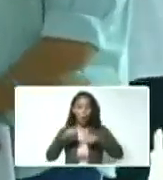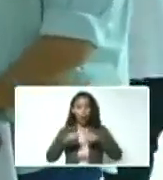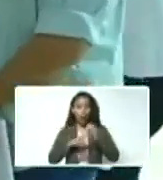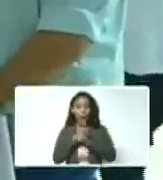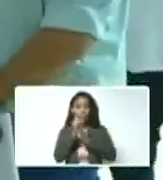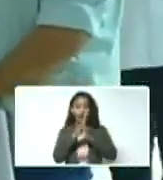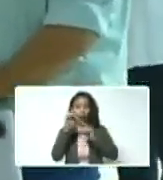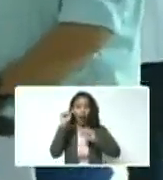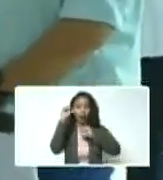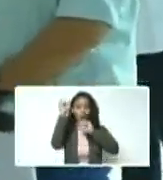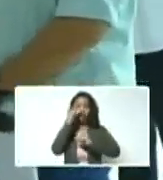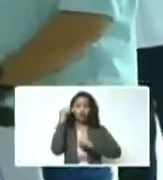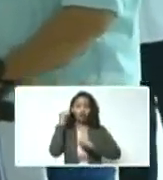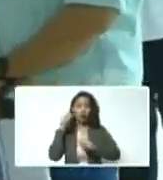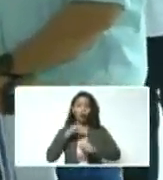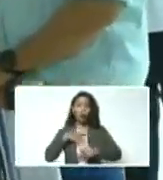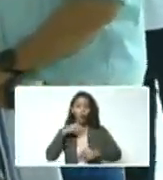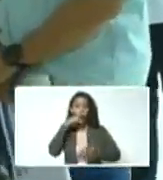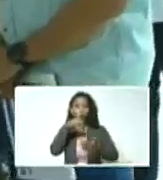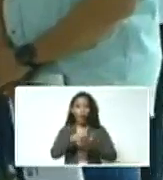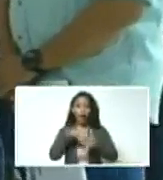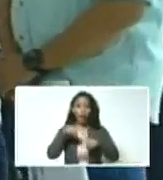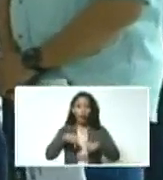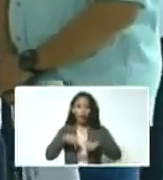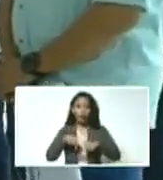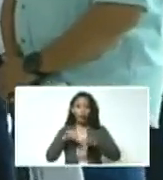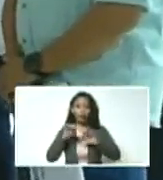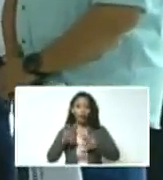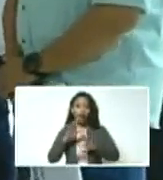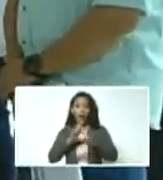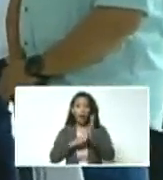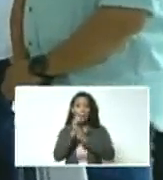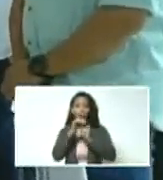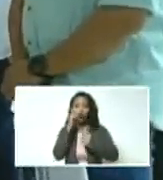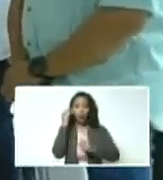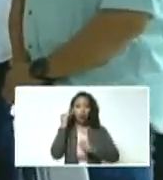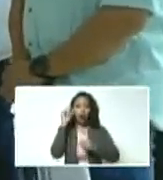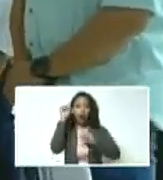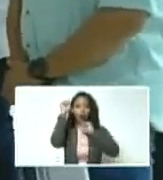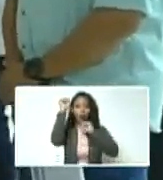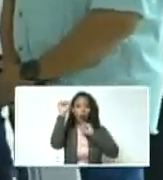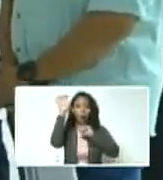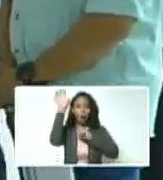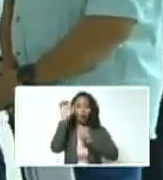de héroes y heroínas. Entonces nosotros nos podemos llamar los emprendedores héroes de la patria.